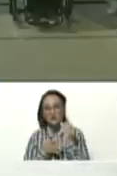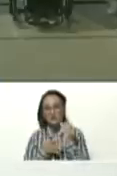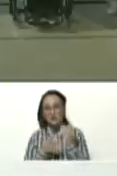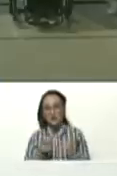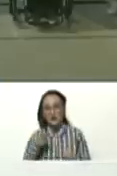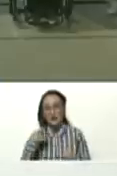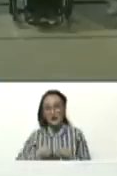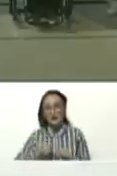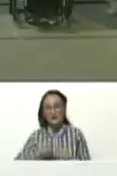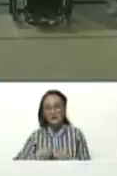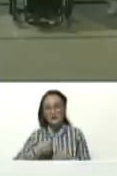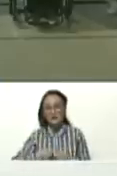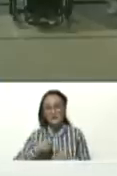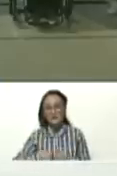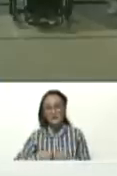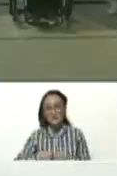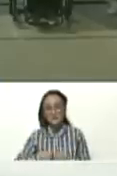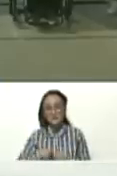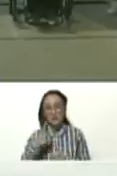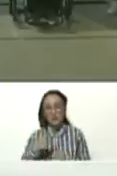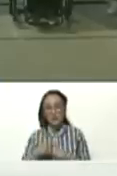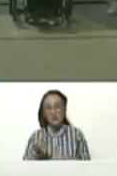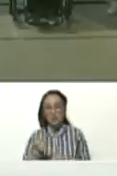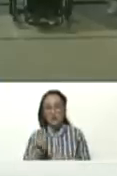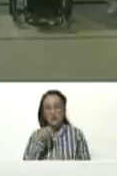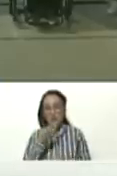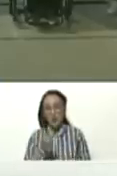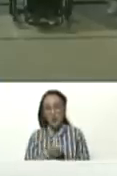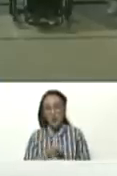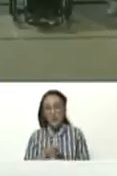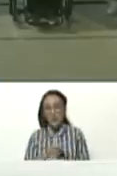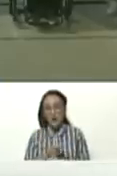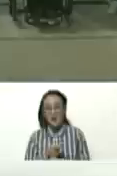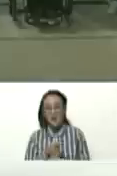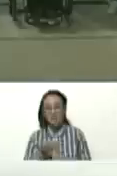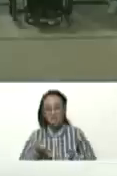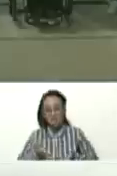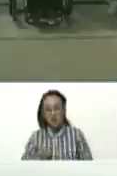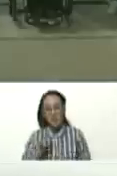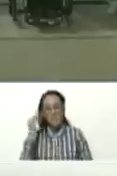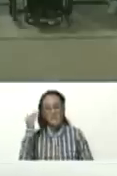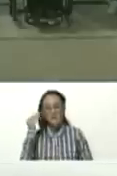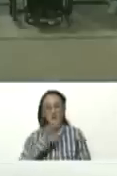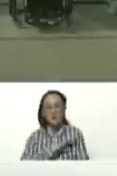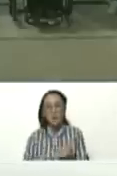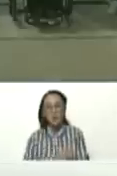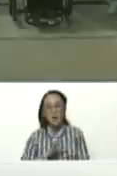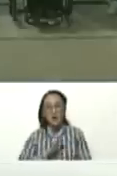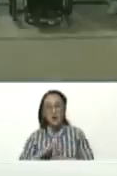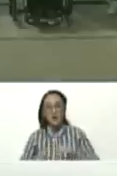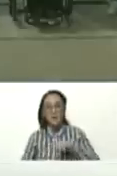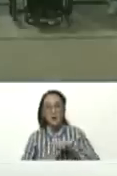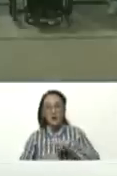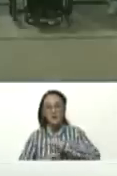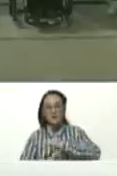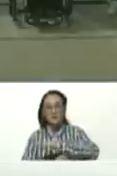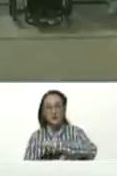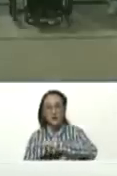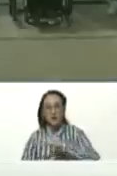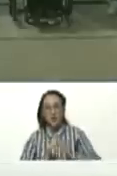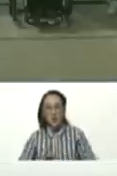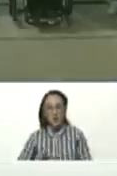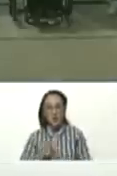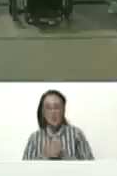gas. El 1x10 del buen gobierno nació pensando en el poder de la base, en el poder